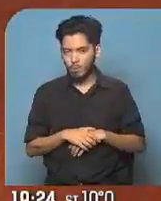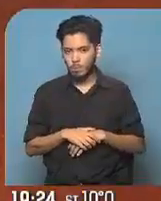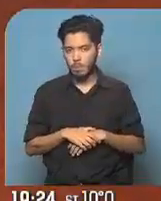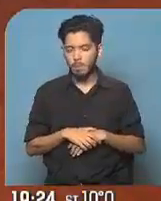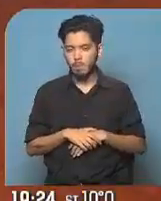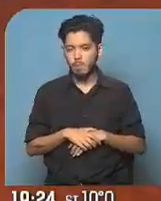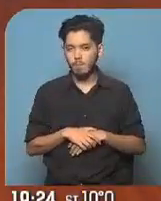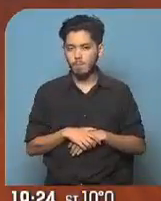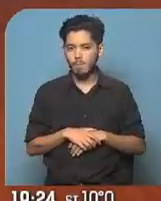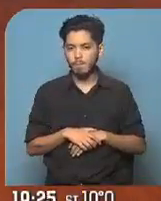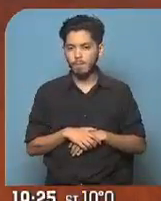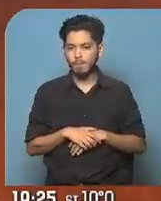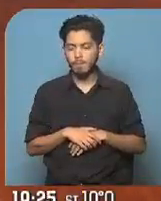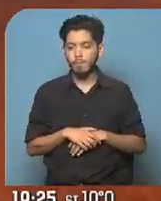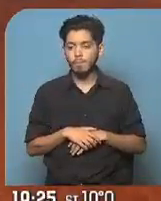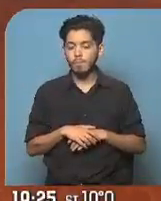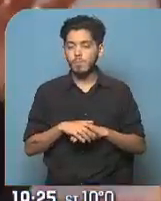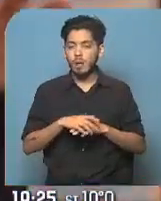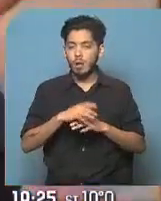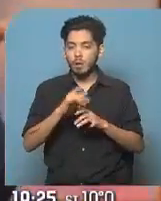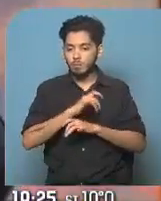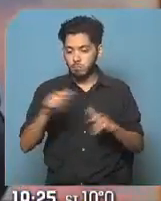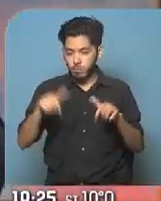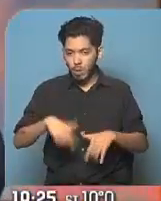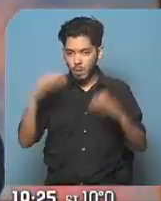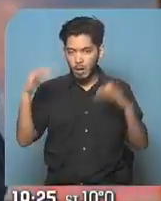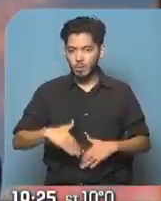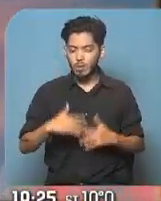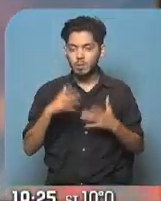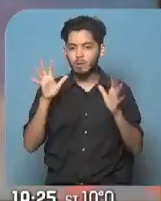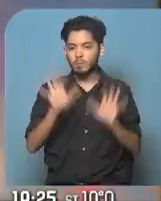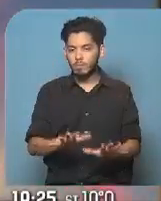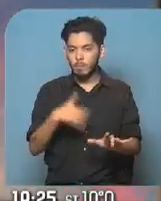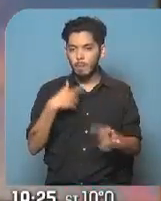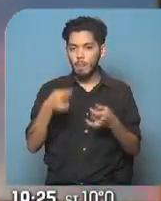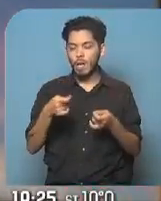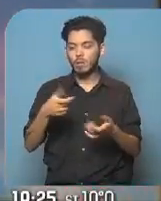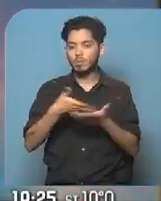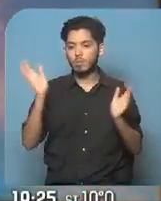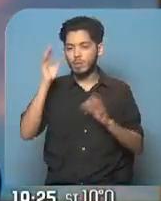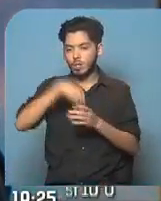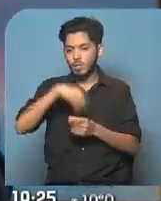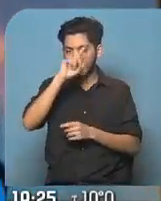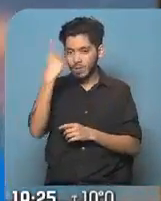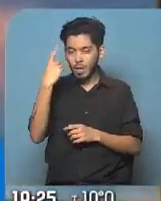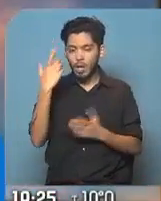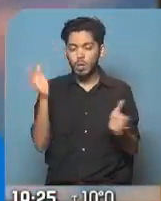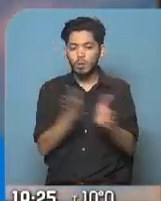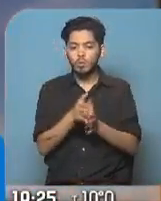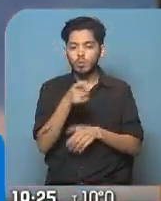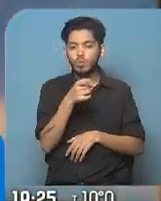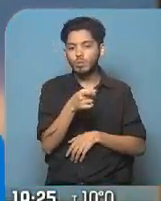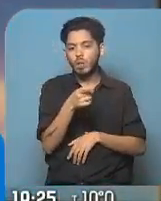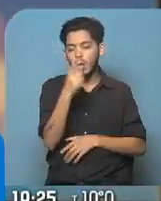bien publicado hoy entonces este decreto de reducción de congelamiento de gastos públicos en el estado estamos con el